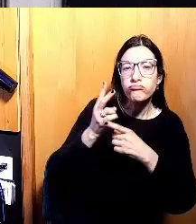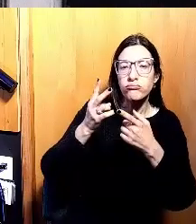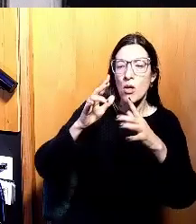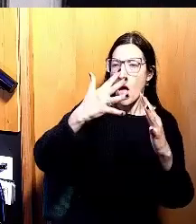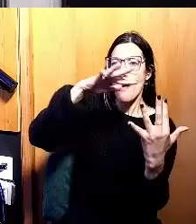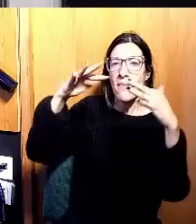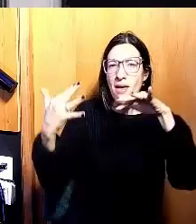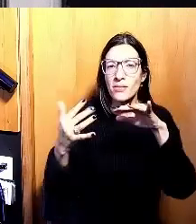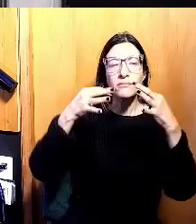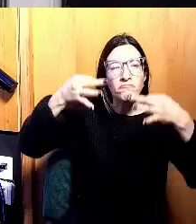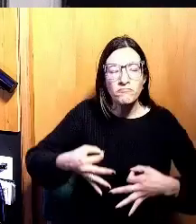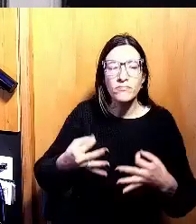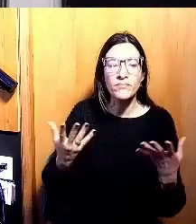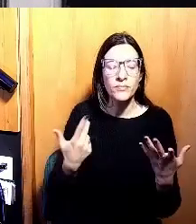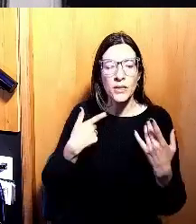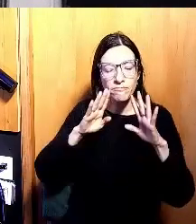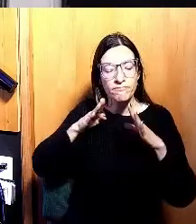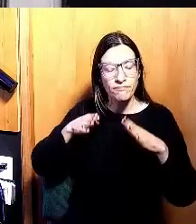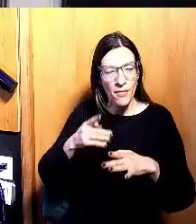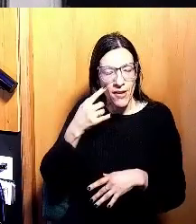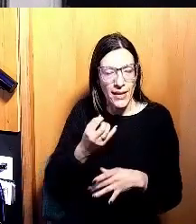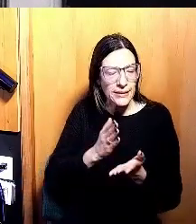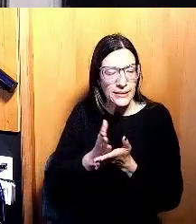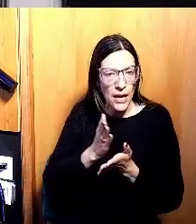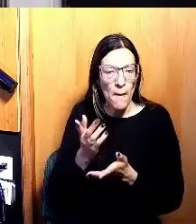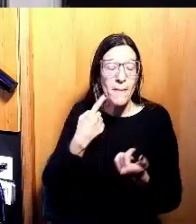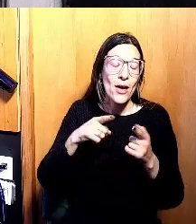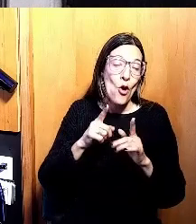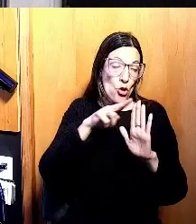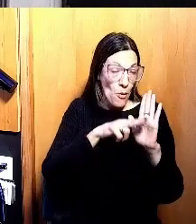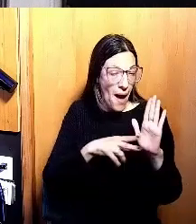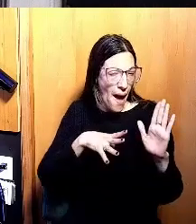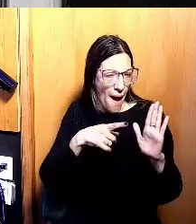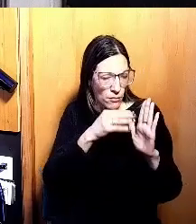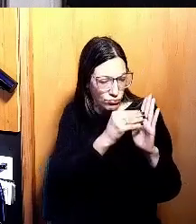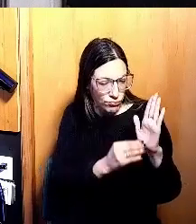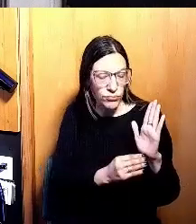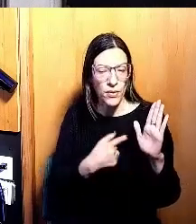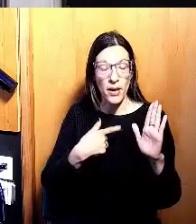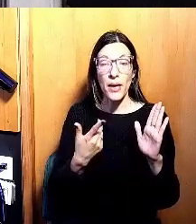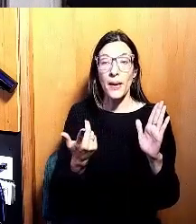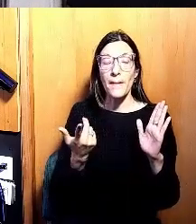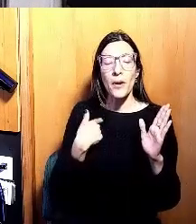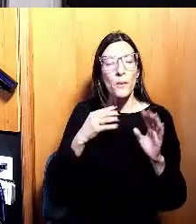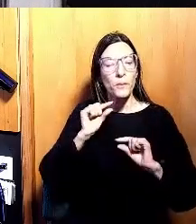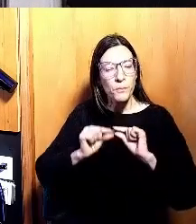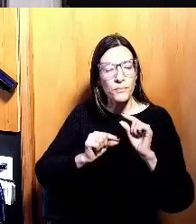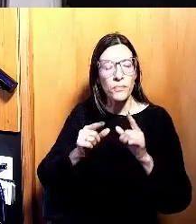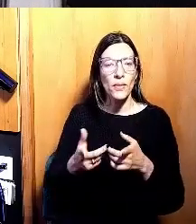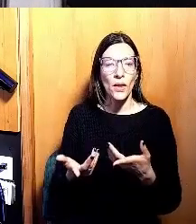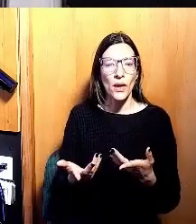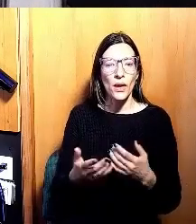más allá de que allí aparece en algunas normativas, esto se fue...